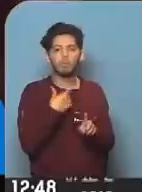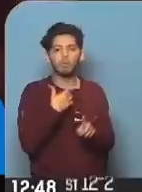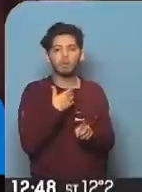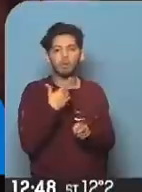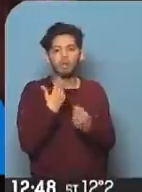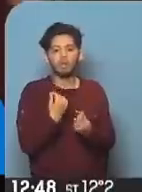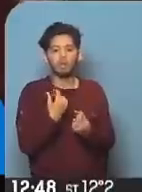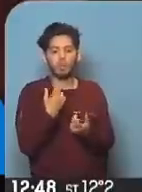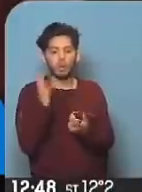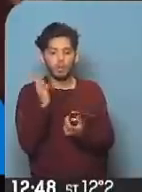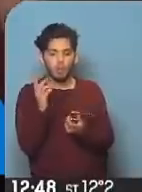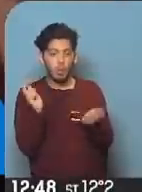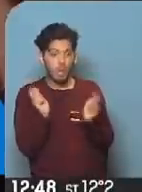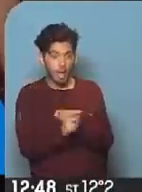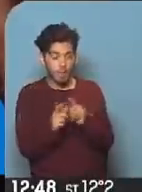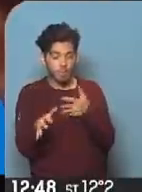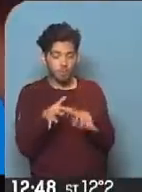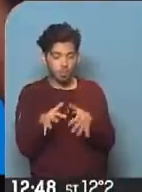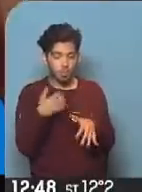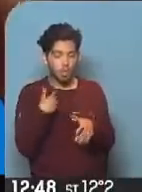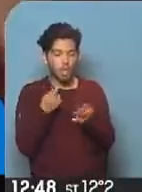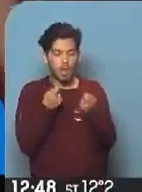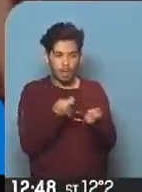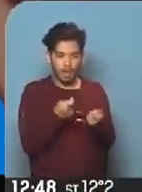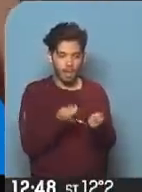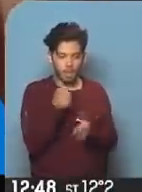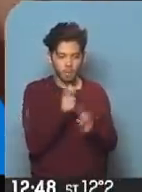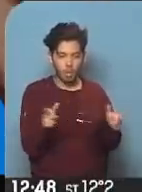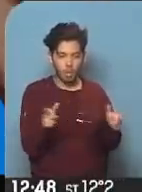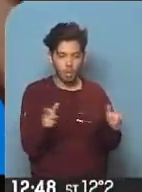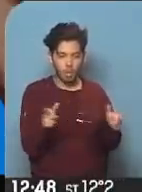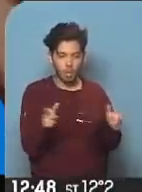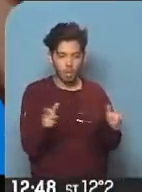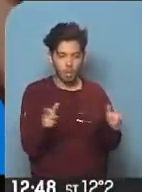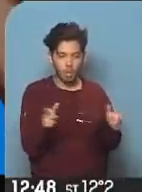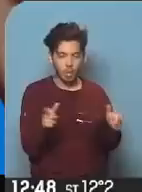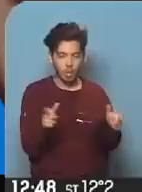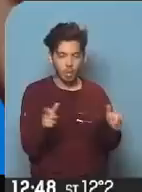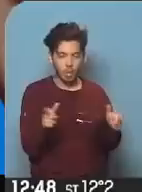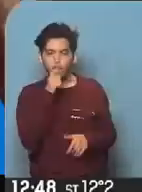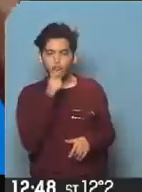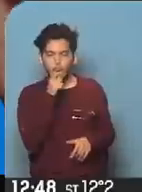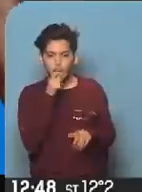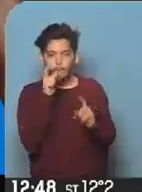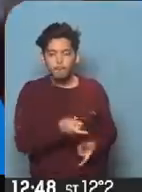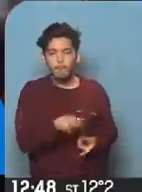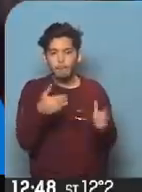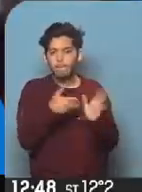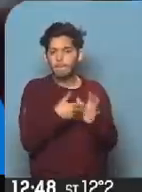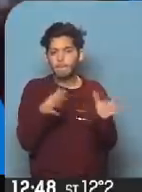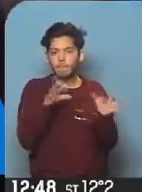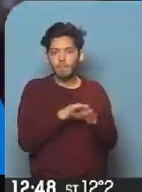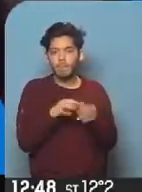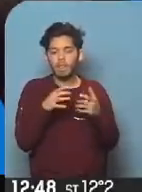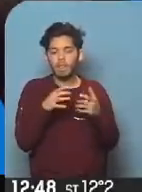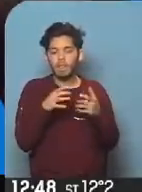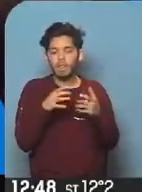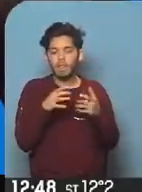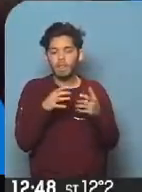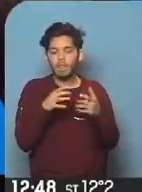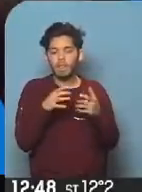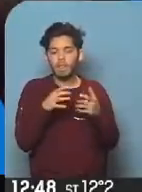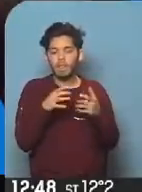votaron todavía, no solo que cambien su voto los que votaron. Por otro lado, también de lo que depende es de la capacidad que la sociedad